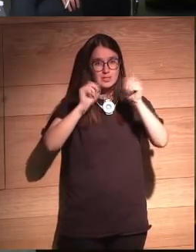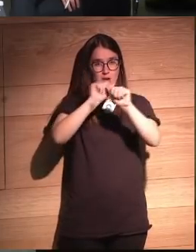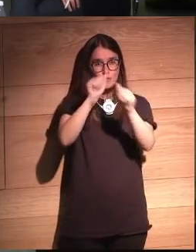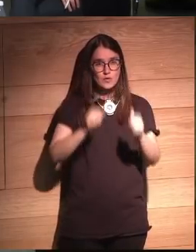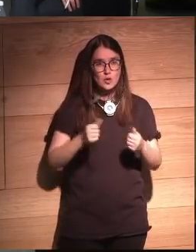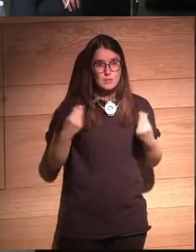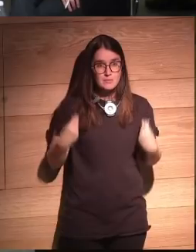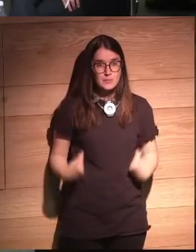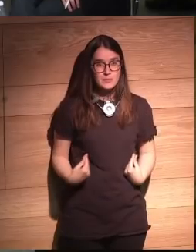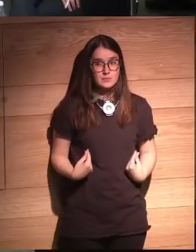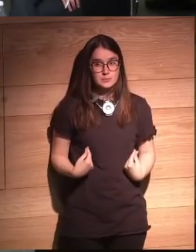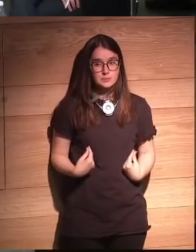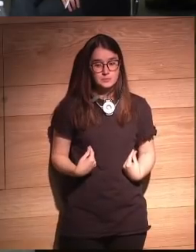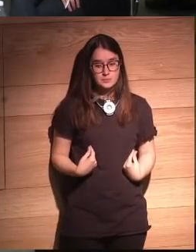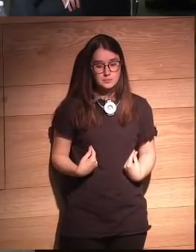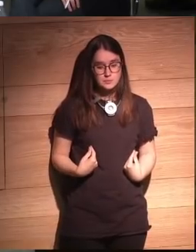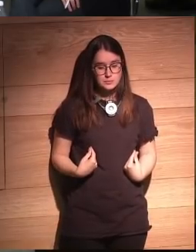manera,